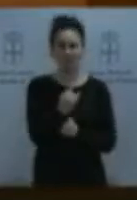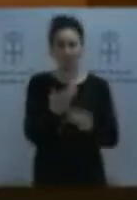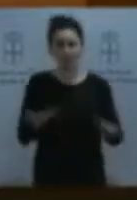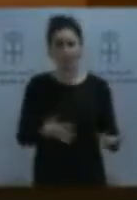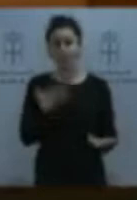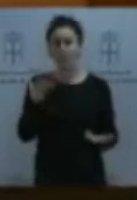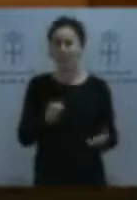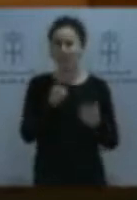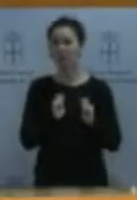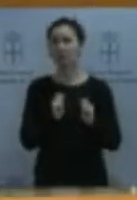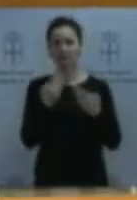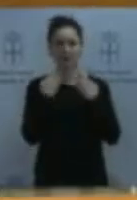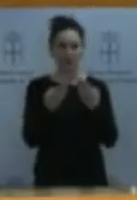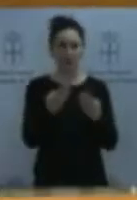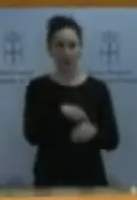catástrofe que eso supón?